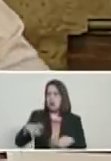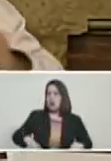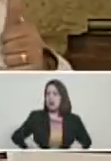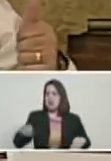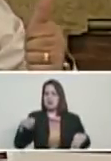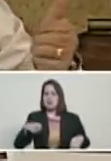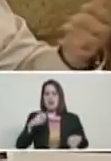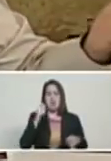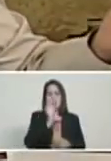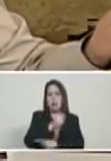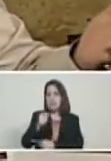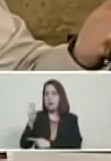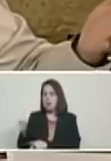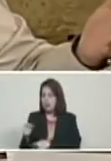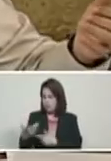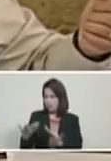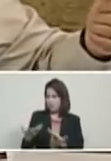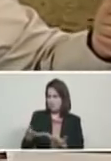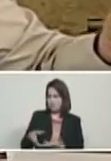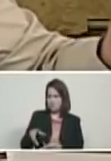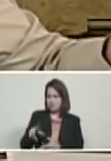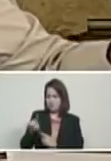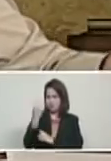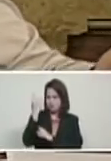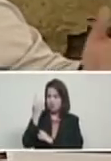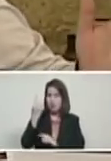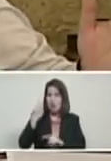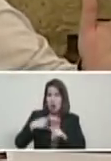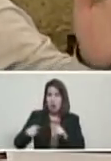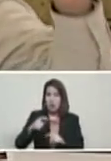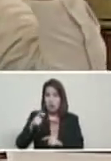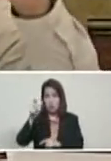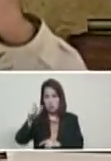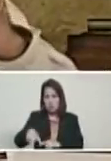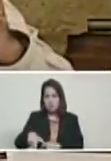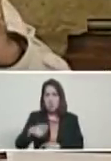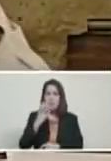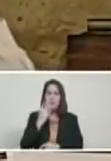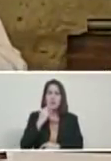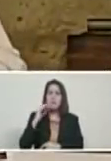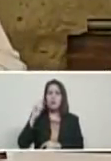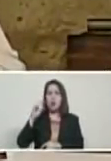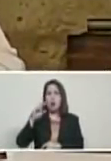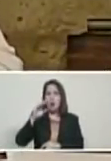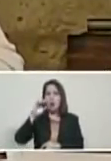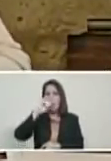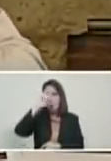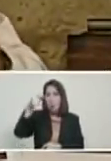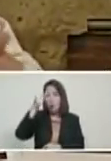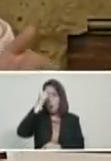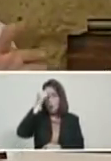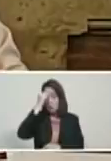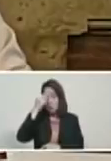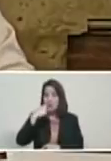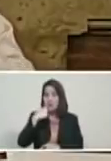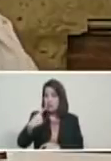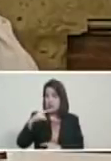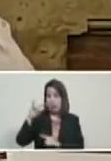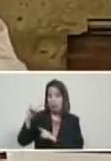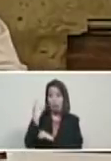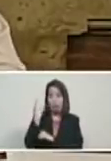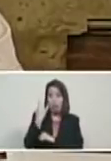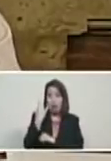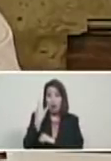Con los vendepatrias. Cuando digo vendepatria, digo Julio Borges. Y cuando digo Julio Borges, digo vendepatria.